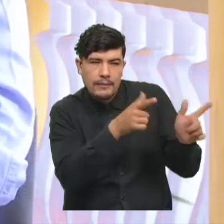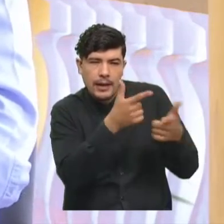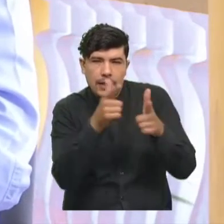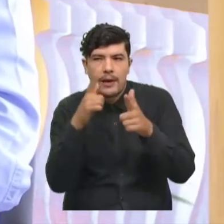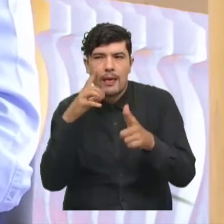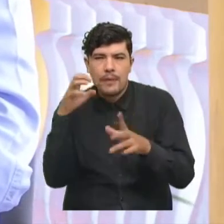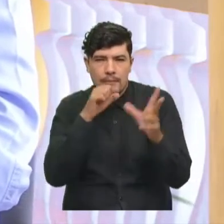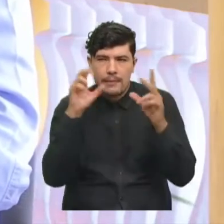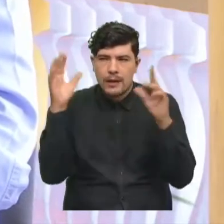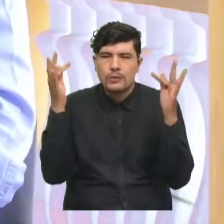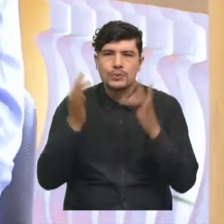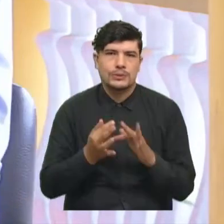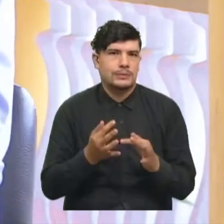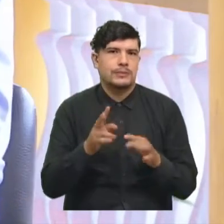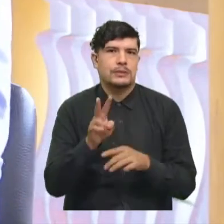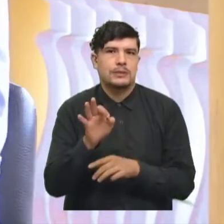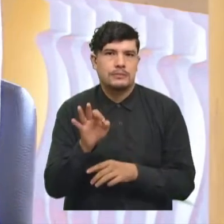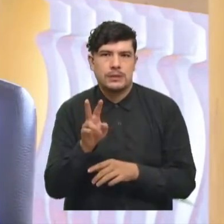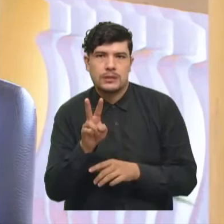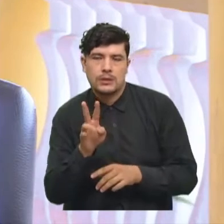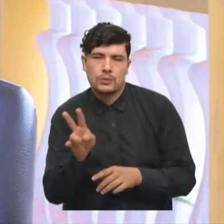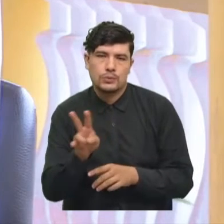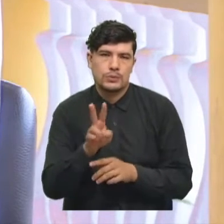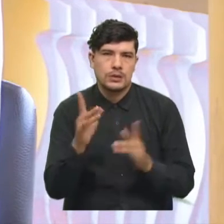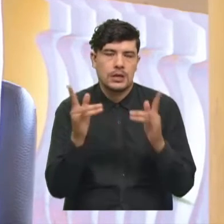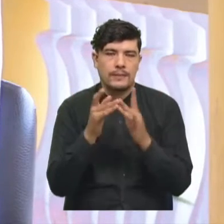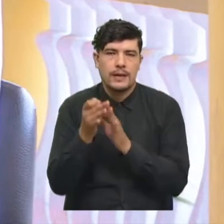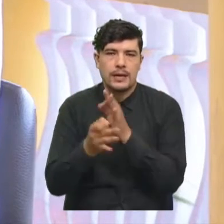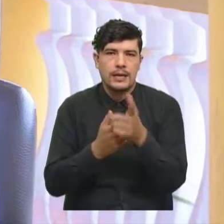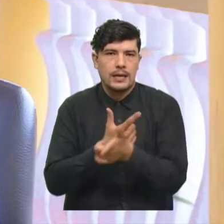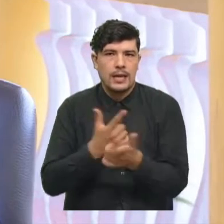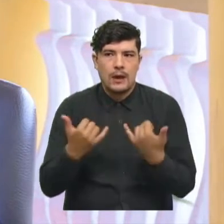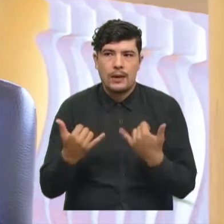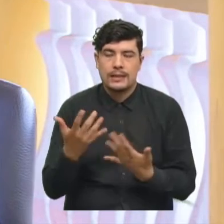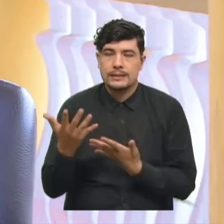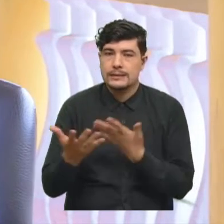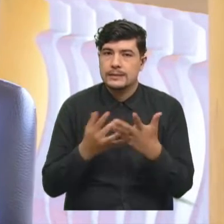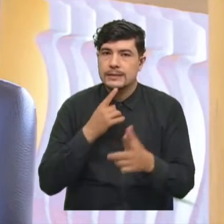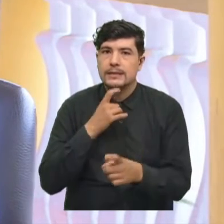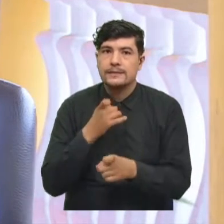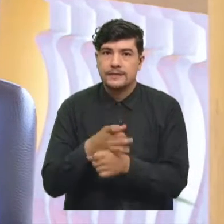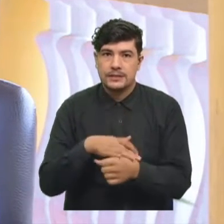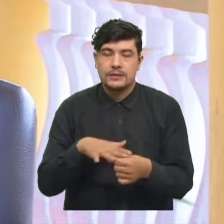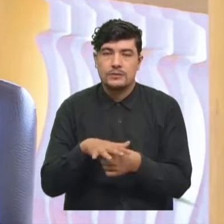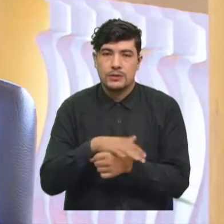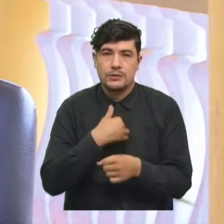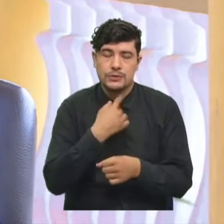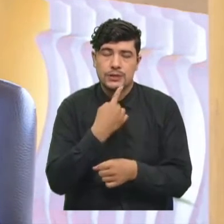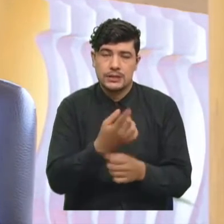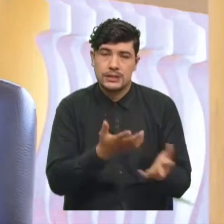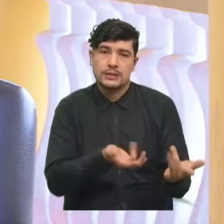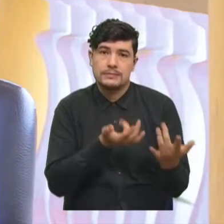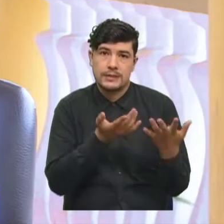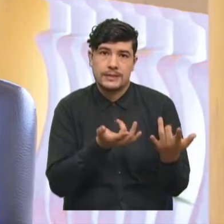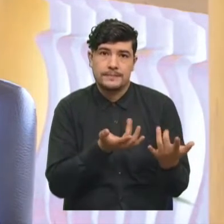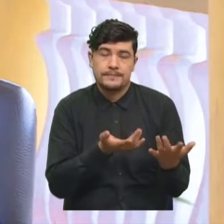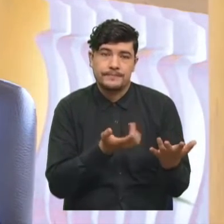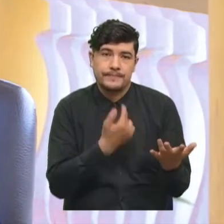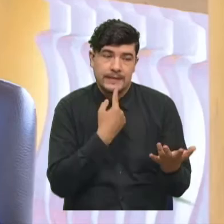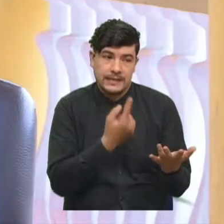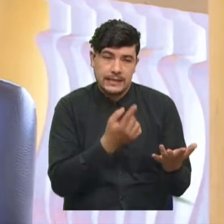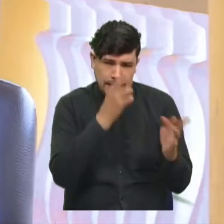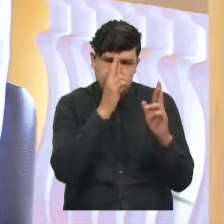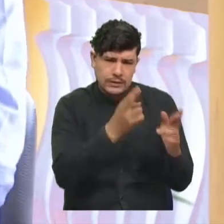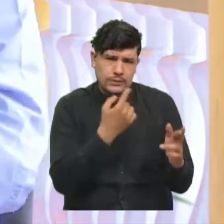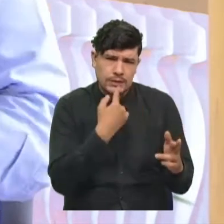es doloroso que cada día o esperar desafortunadamente y lo digo con el profundo respeto muchas veces esperar o que un paciente